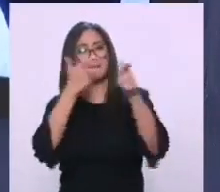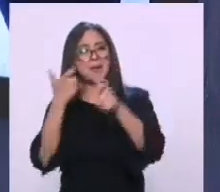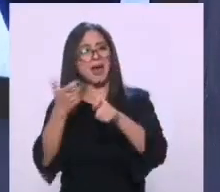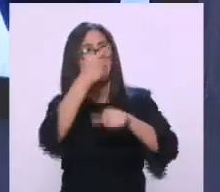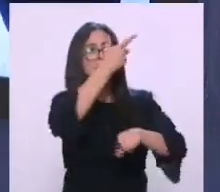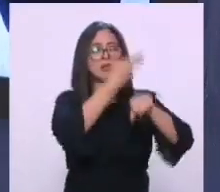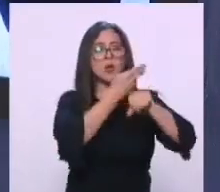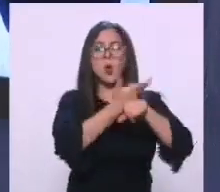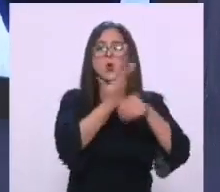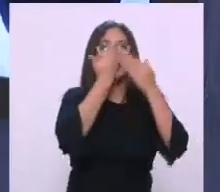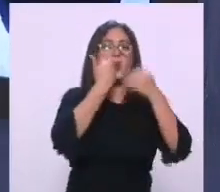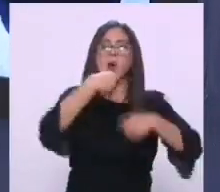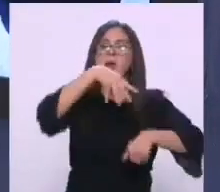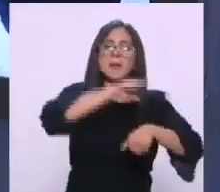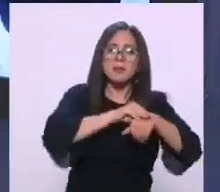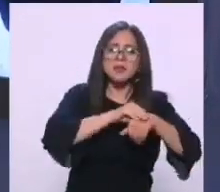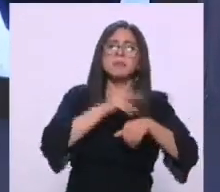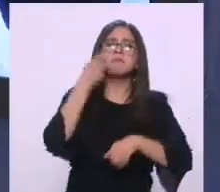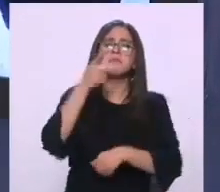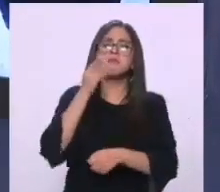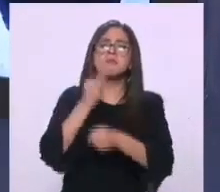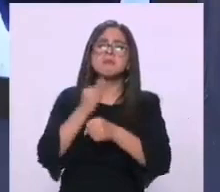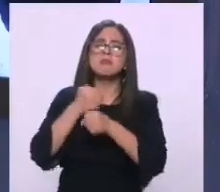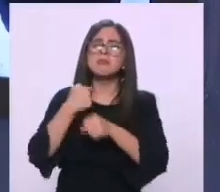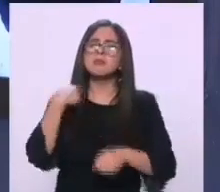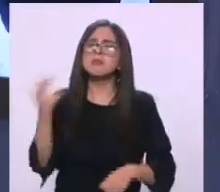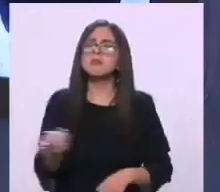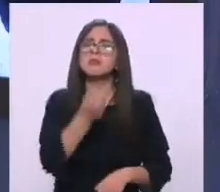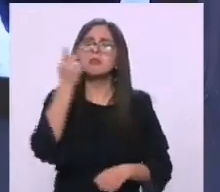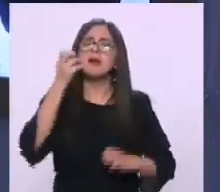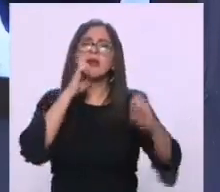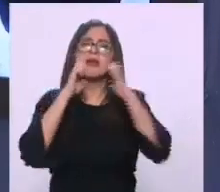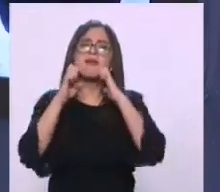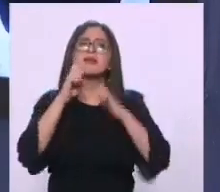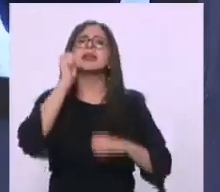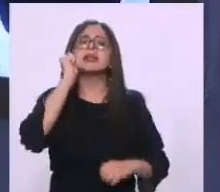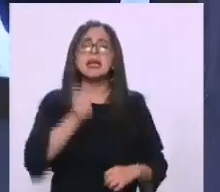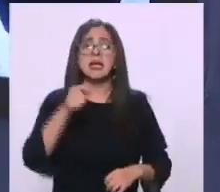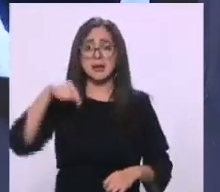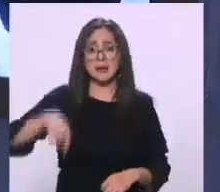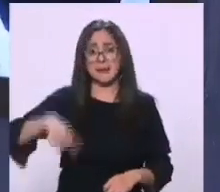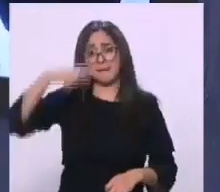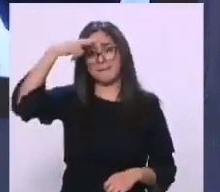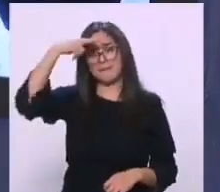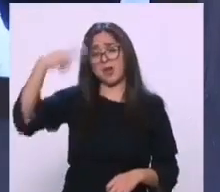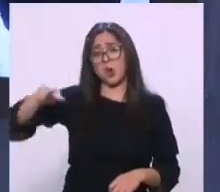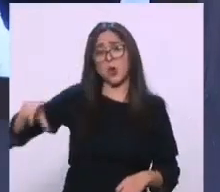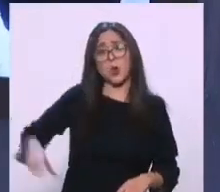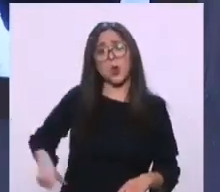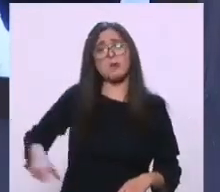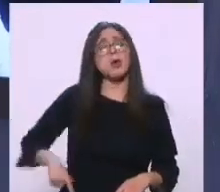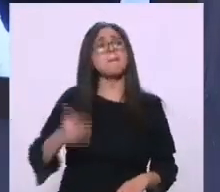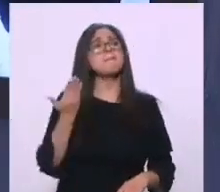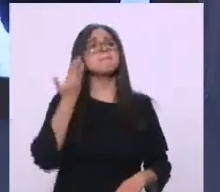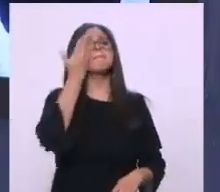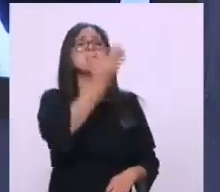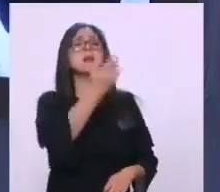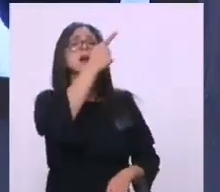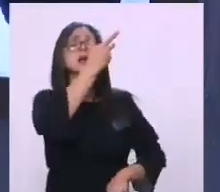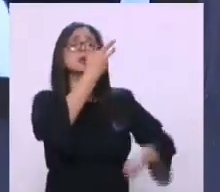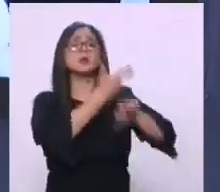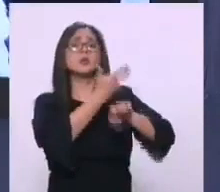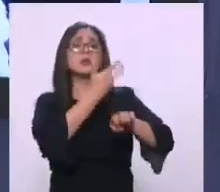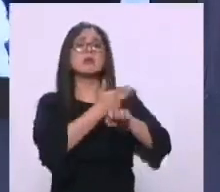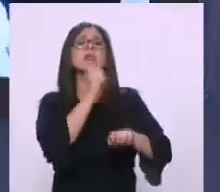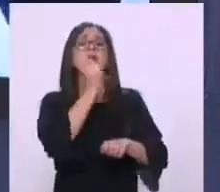tema esta noche en referencia a la solicitud que envía el gobierno de México al Departamento de Estado de los Estados Unidos